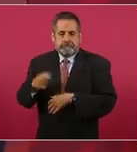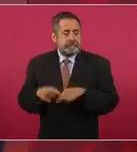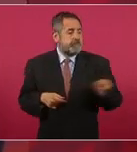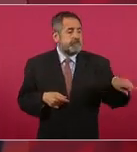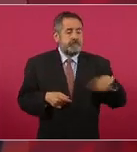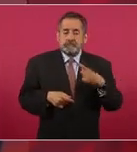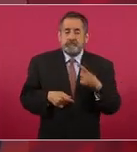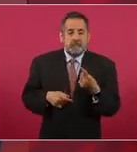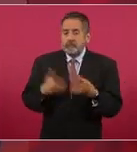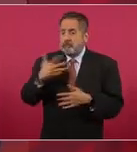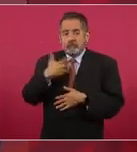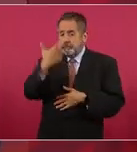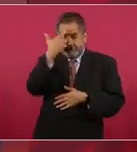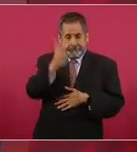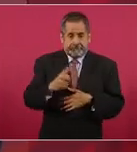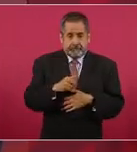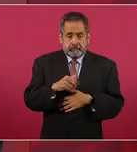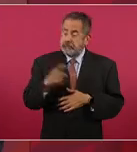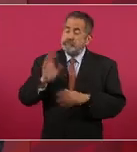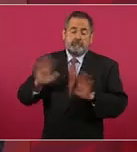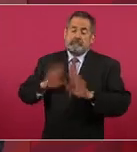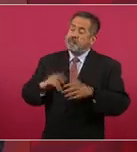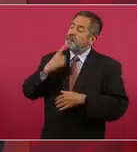Sin razón,